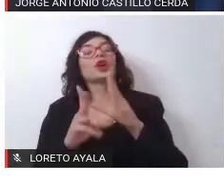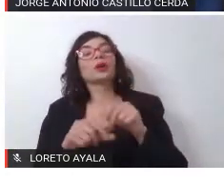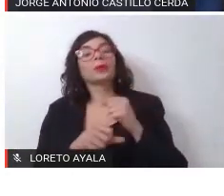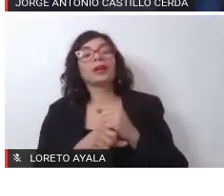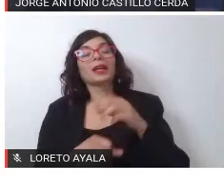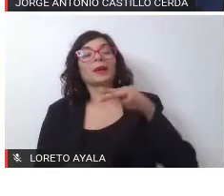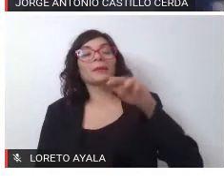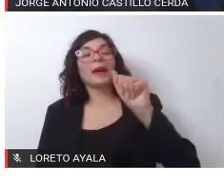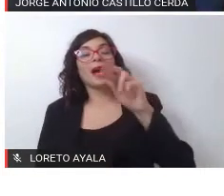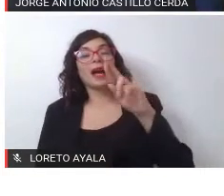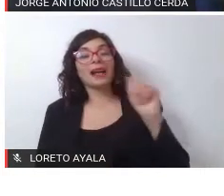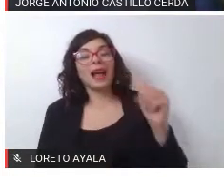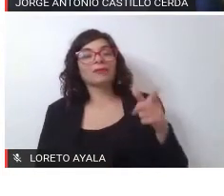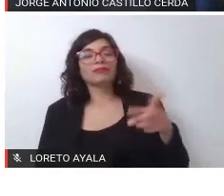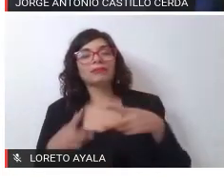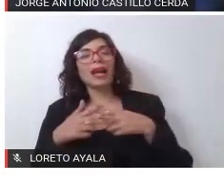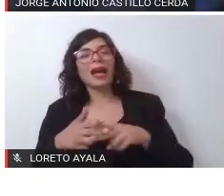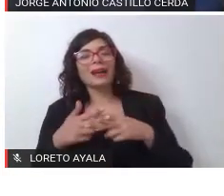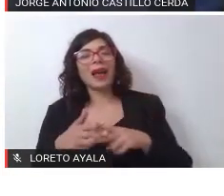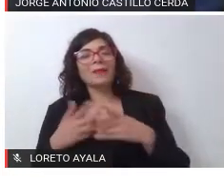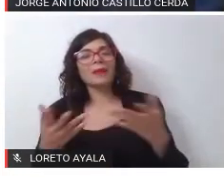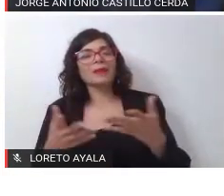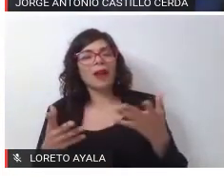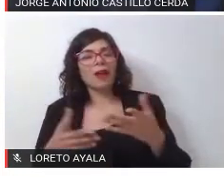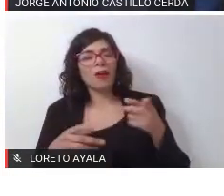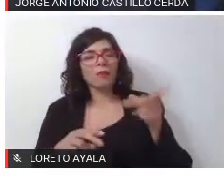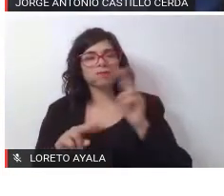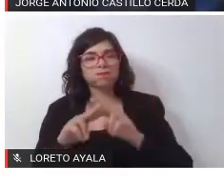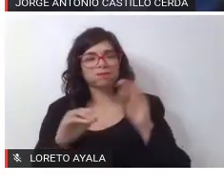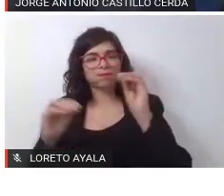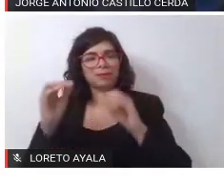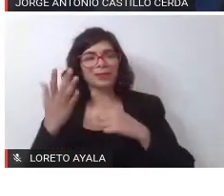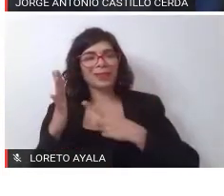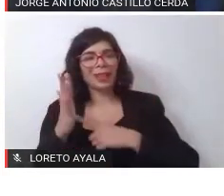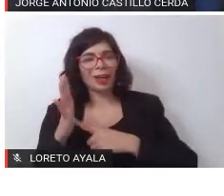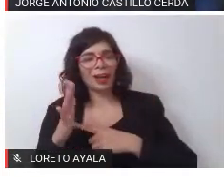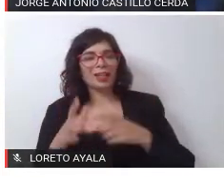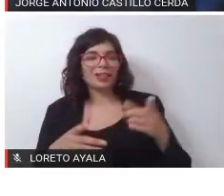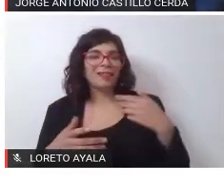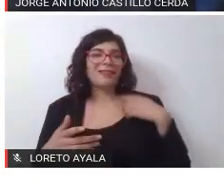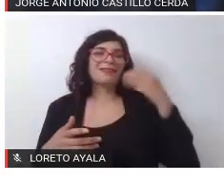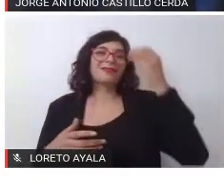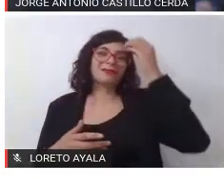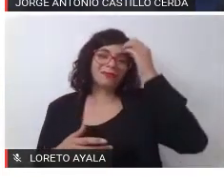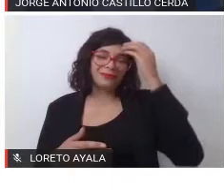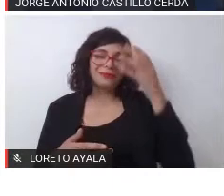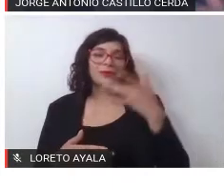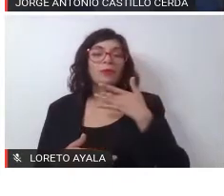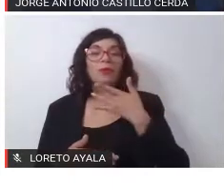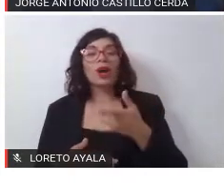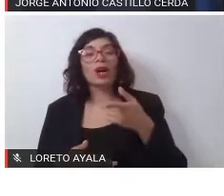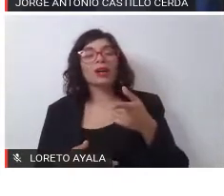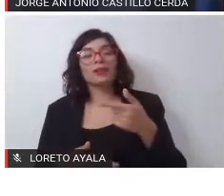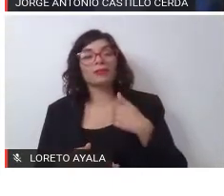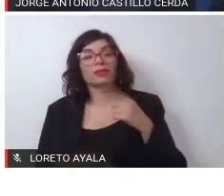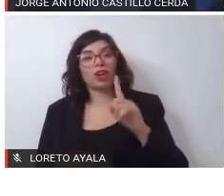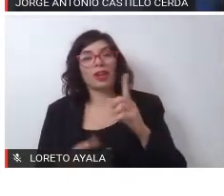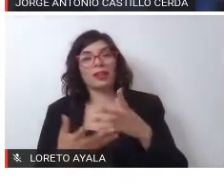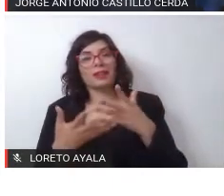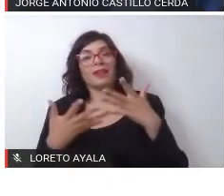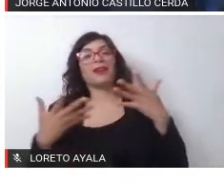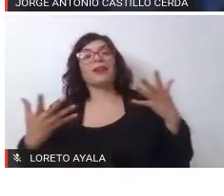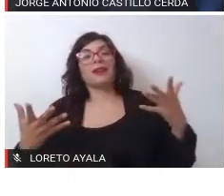digitales. Cuando estaba preparando la presentación me acordé mucho de ella, la necesité mucho, porque tampoco soy tan